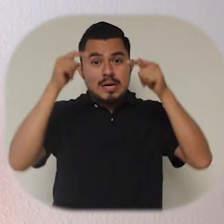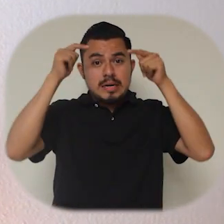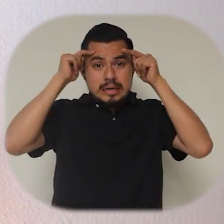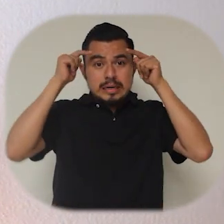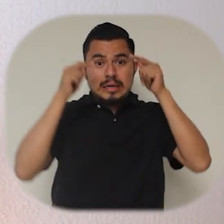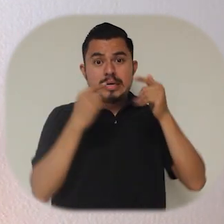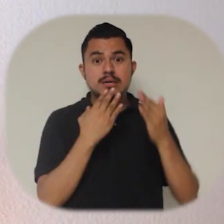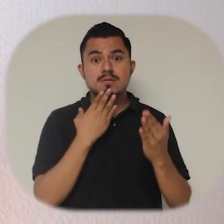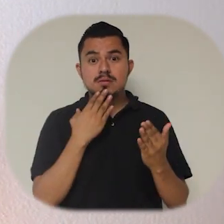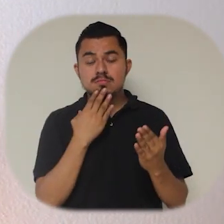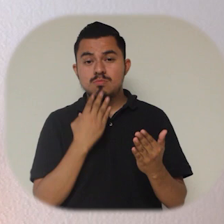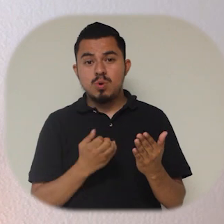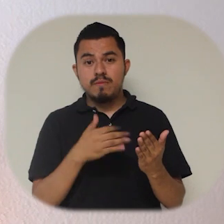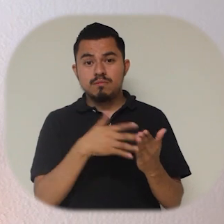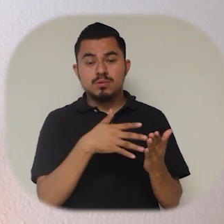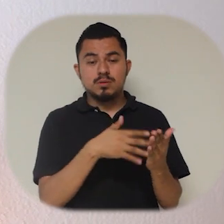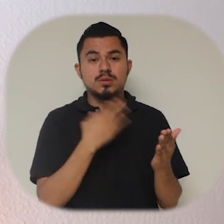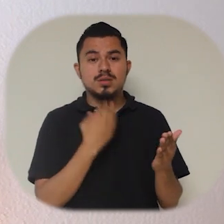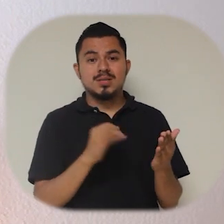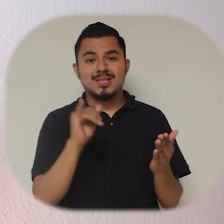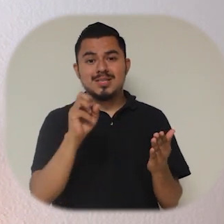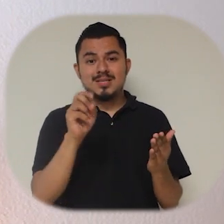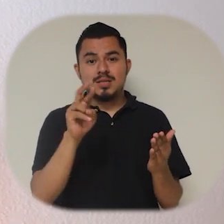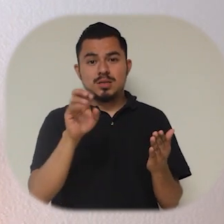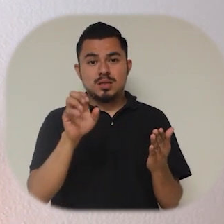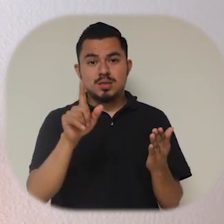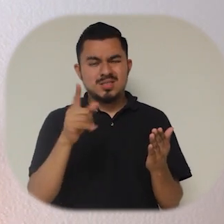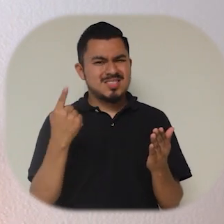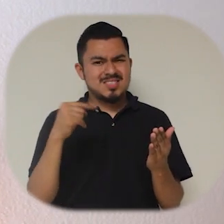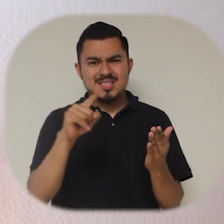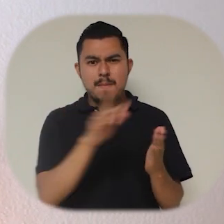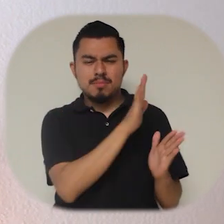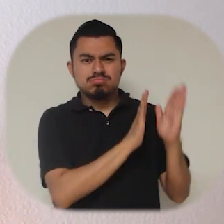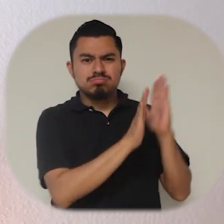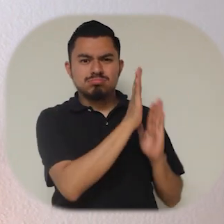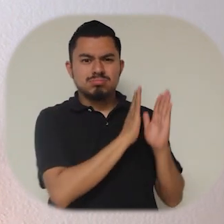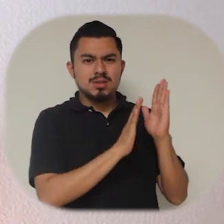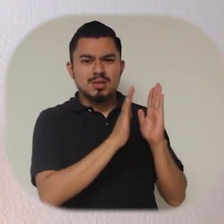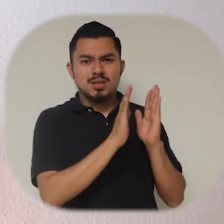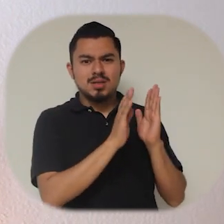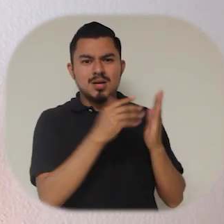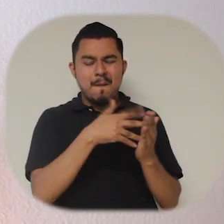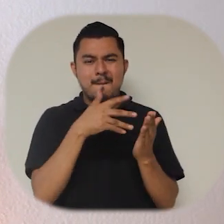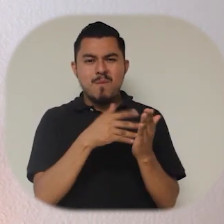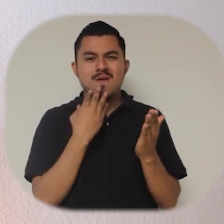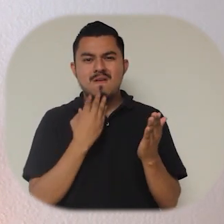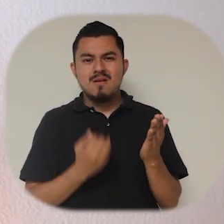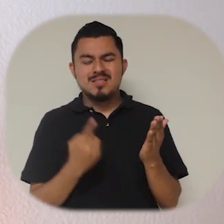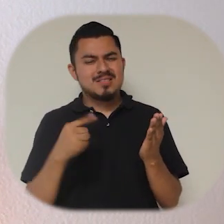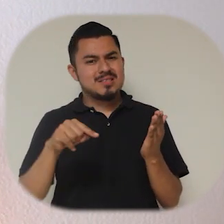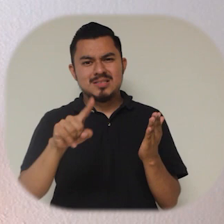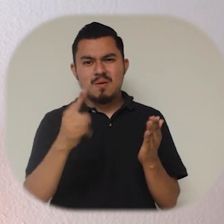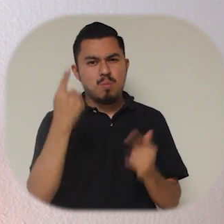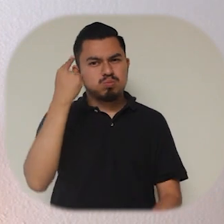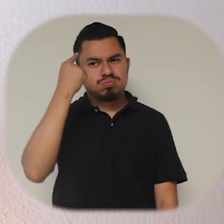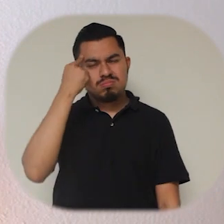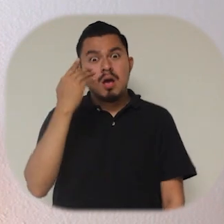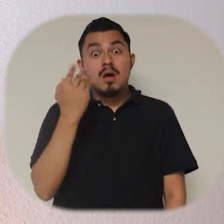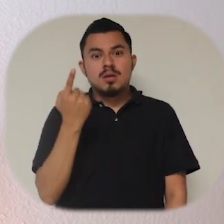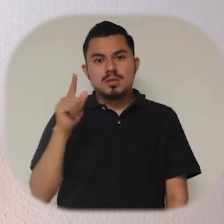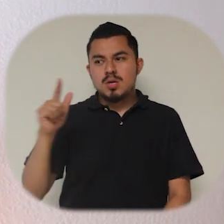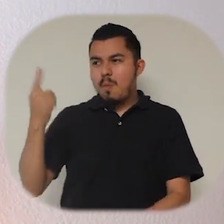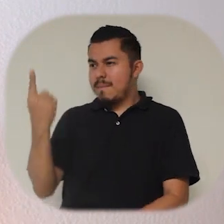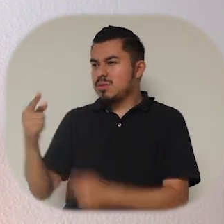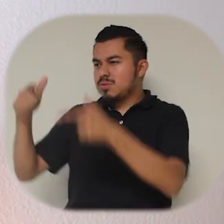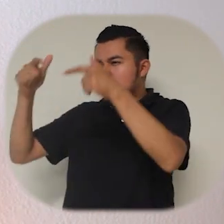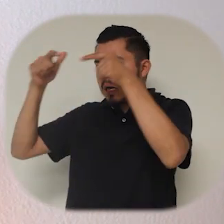que se llevaba a cabo la historia de Israel, siempre el criterio era si el rey era justo, si era correcto ante Dios, o